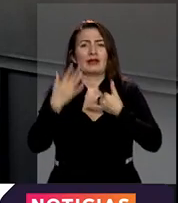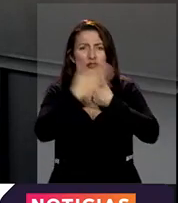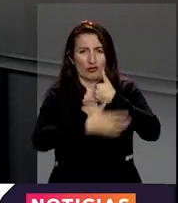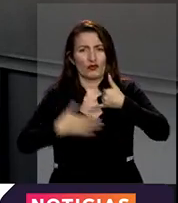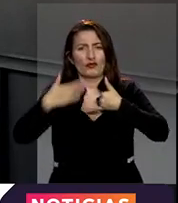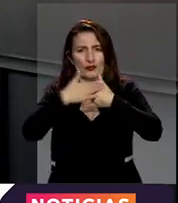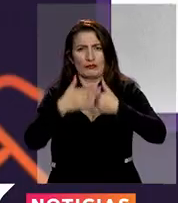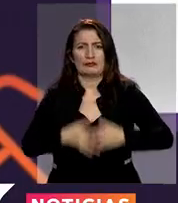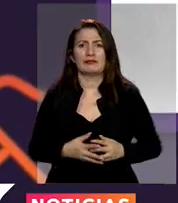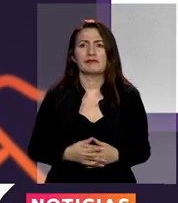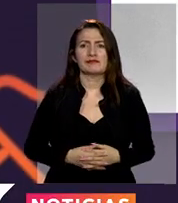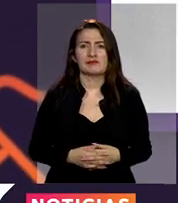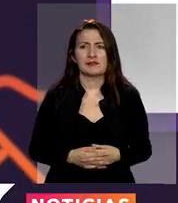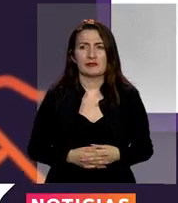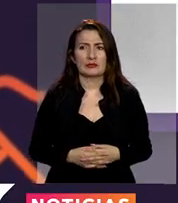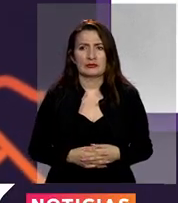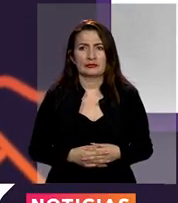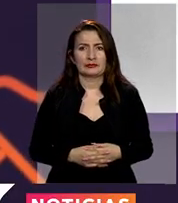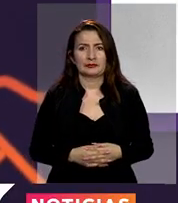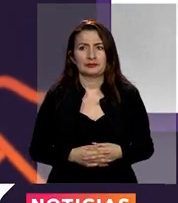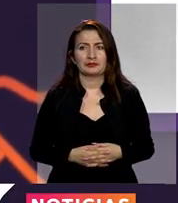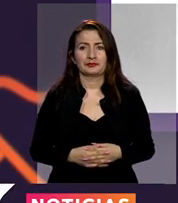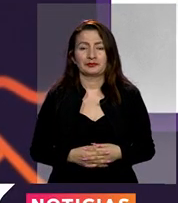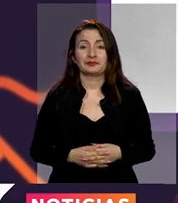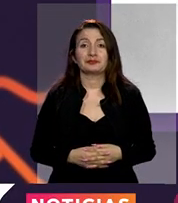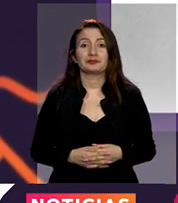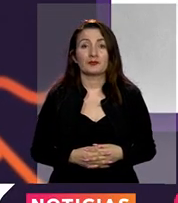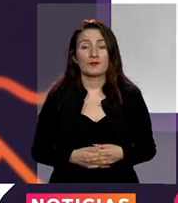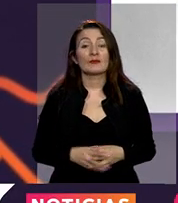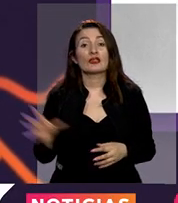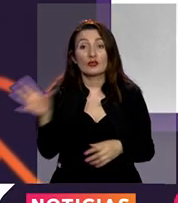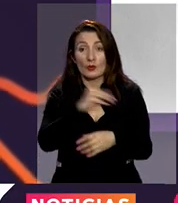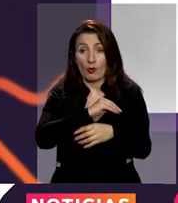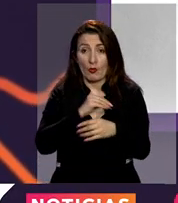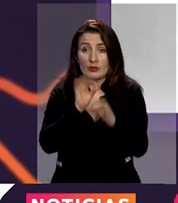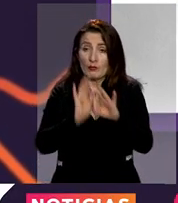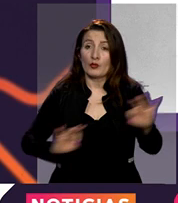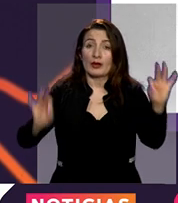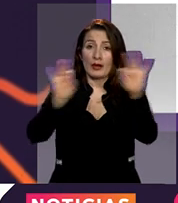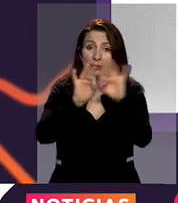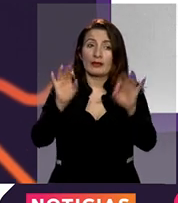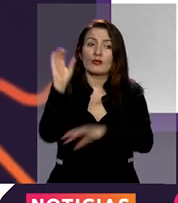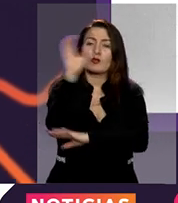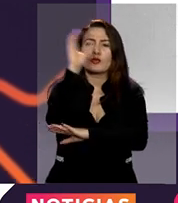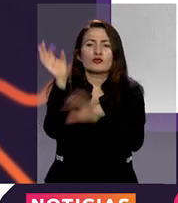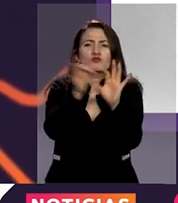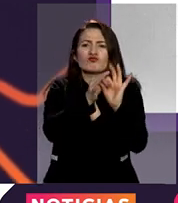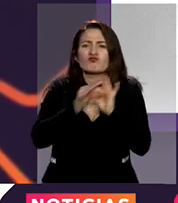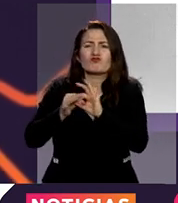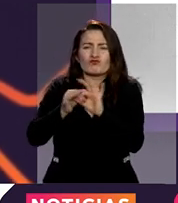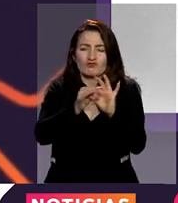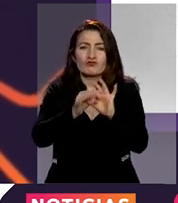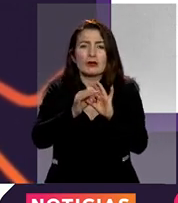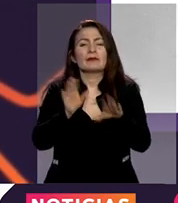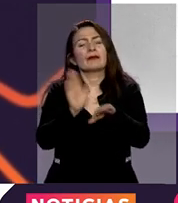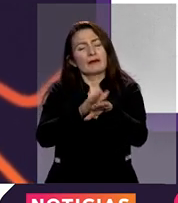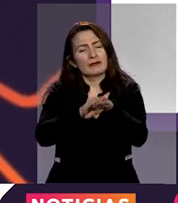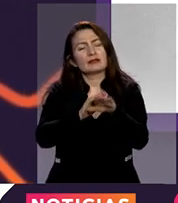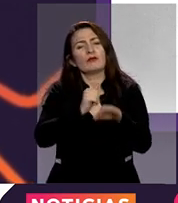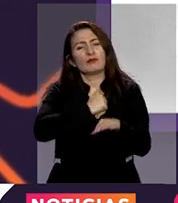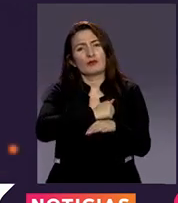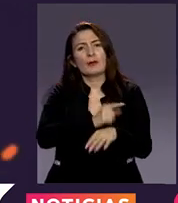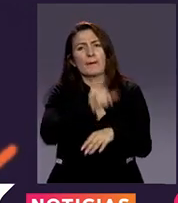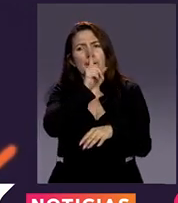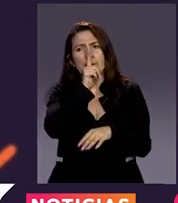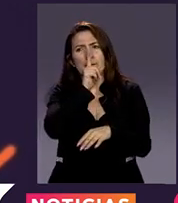nacional. Según esta misiva, los actores del país son pieza fundamental para unir al pueblo colombiano y le pide a los artistas no